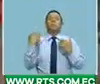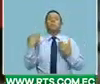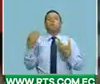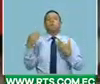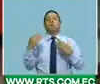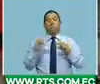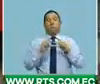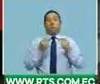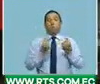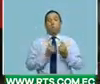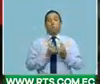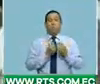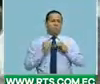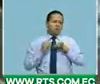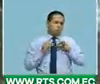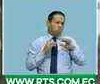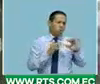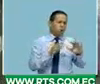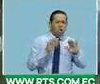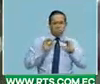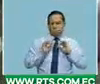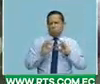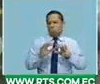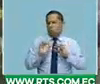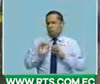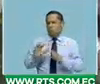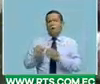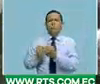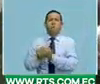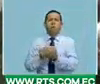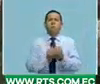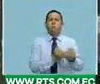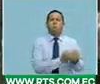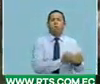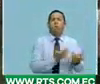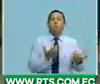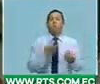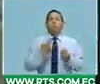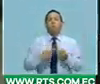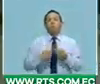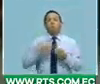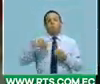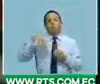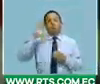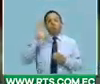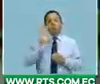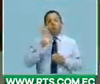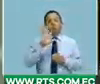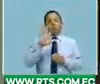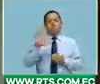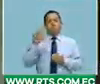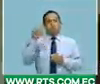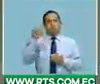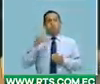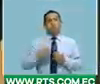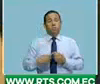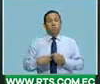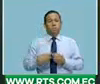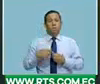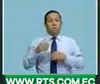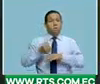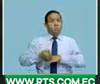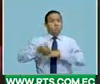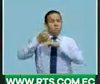políticas, de las cuales 5.095 son en Quito. Cifras que alarman a las autoridades, pues son